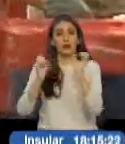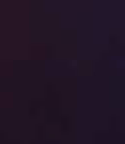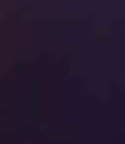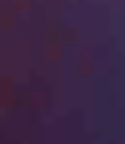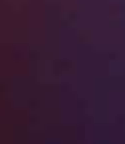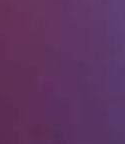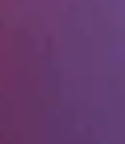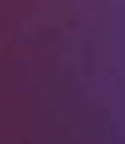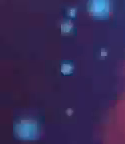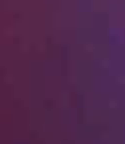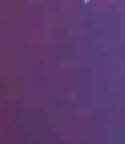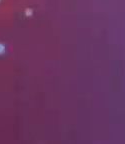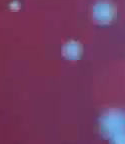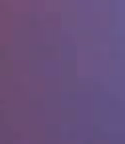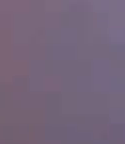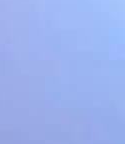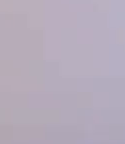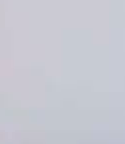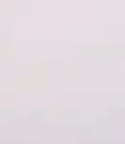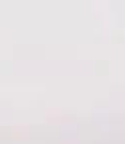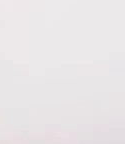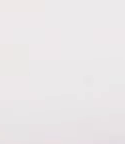TV.